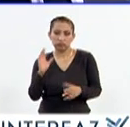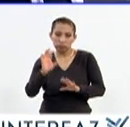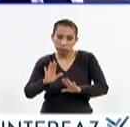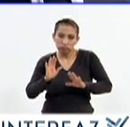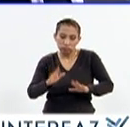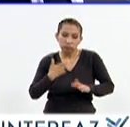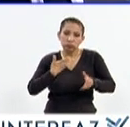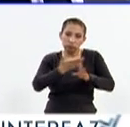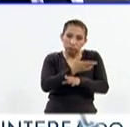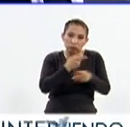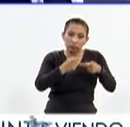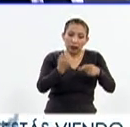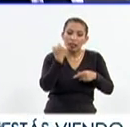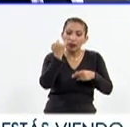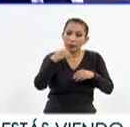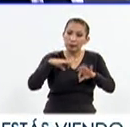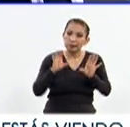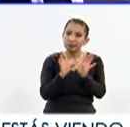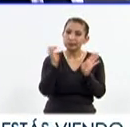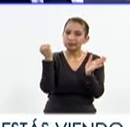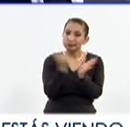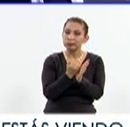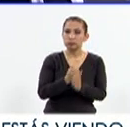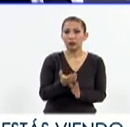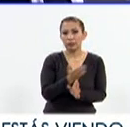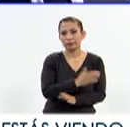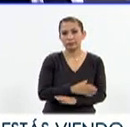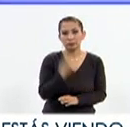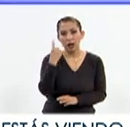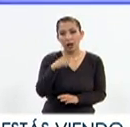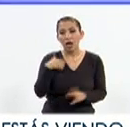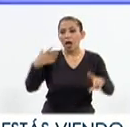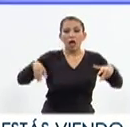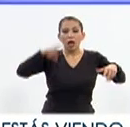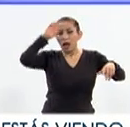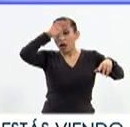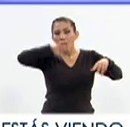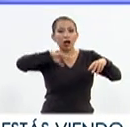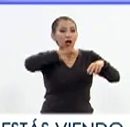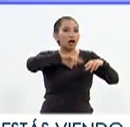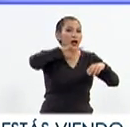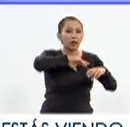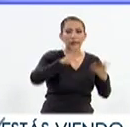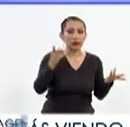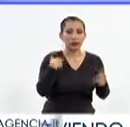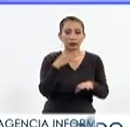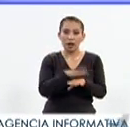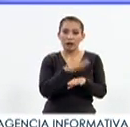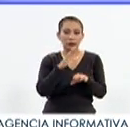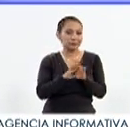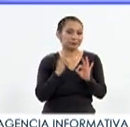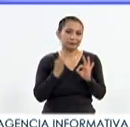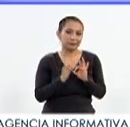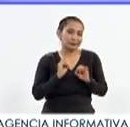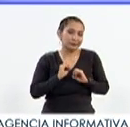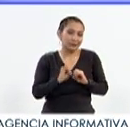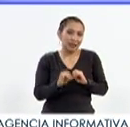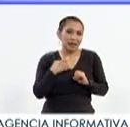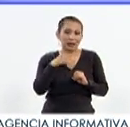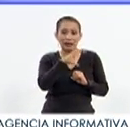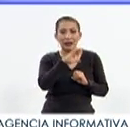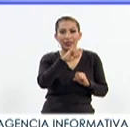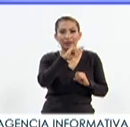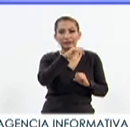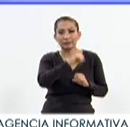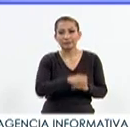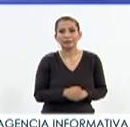sea, y hay que tener los idiomas ya certificados de preferencia, ¿no? Para no estar corriendo con los Y trámites. el promedio ya asegurado. El promedio, claro, y los créditos.